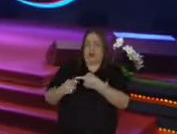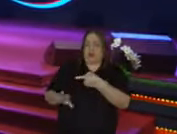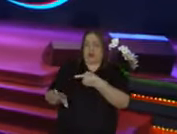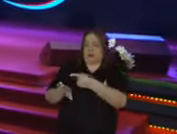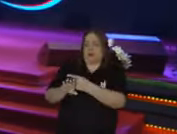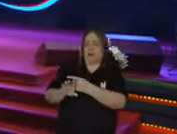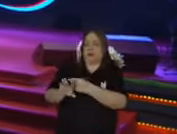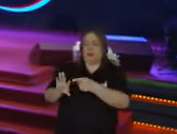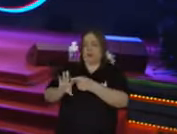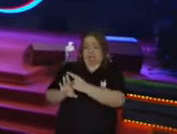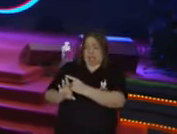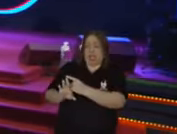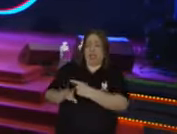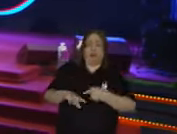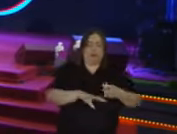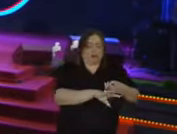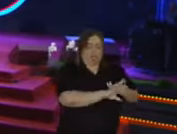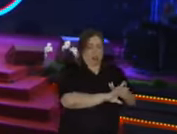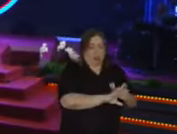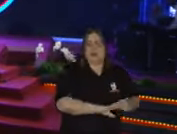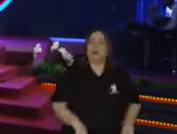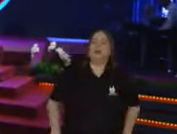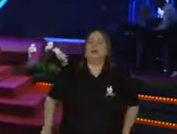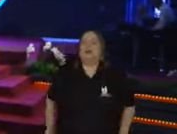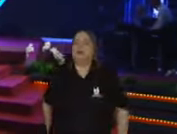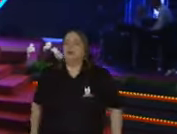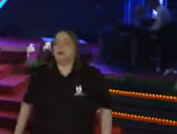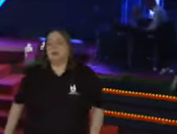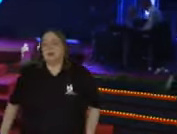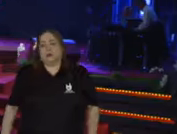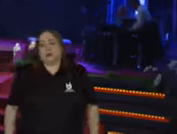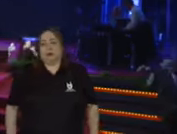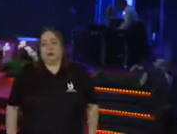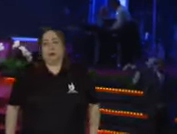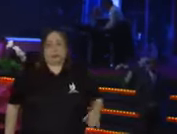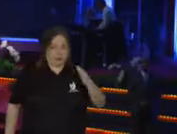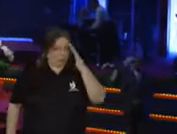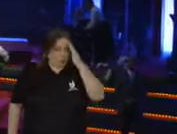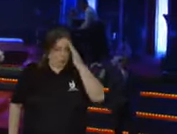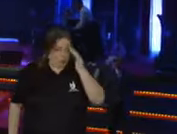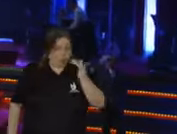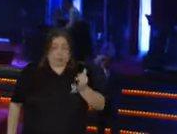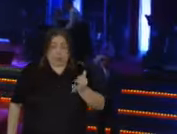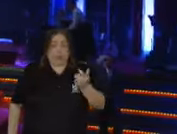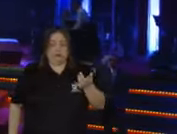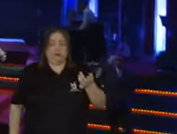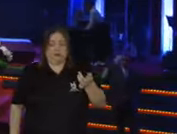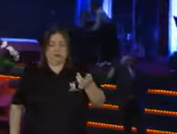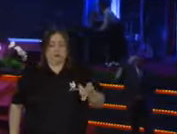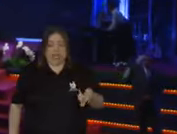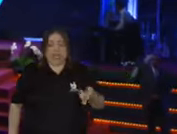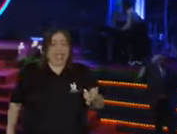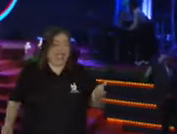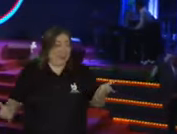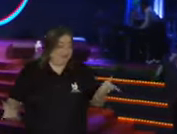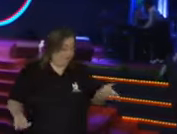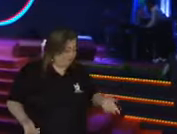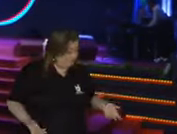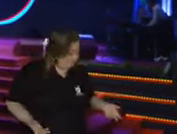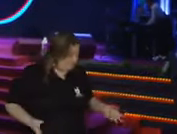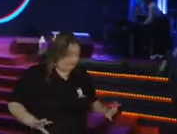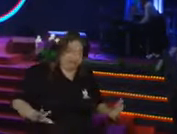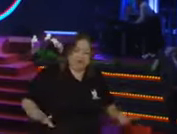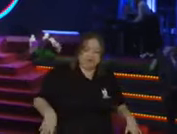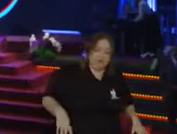Y logró su cometido. De la misma manera, porque él no, lo que buscaba no era aplastarte, no era inflarte,